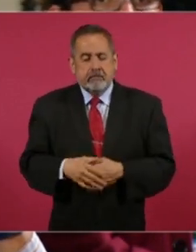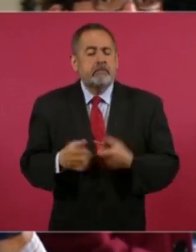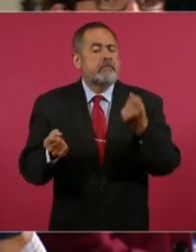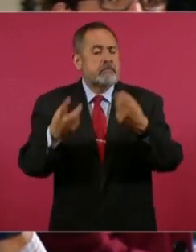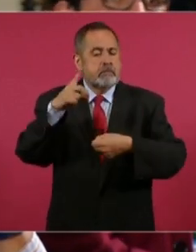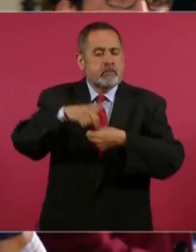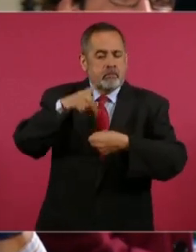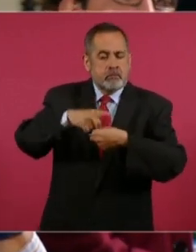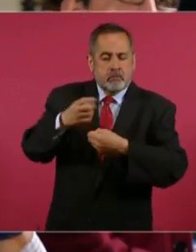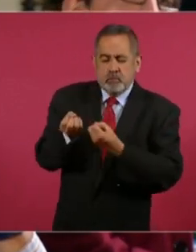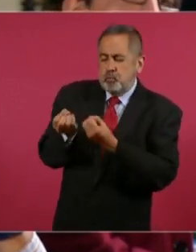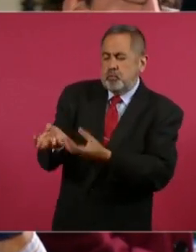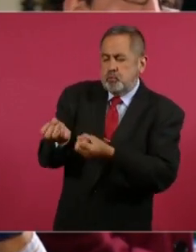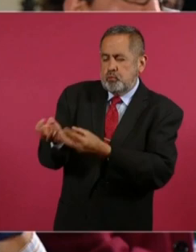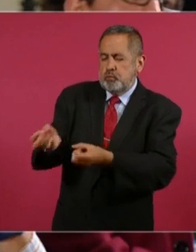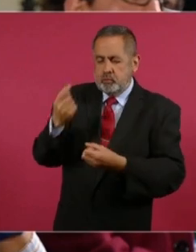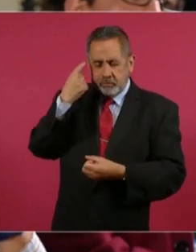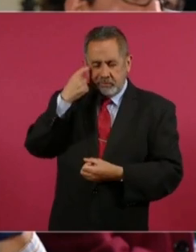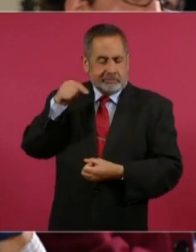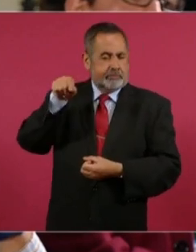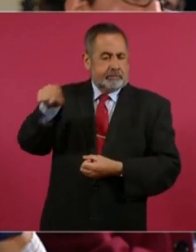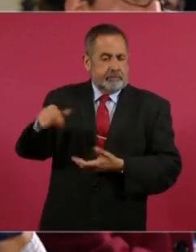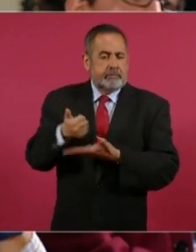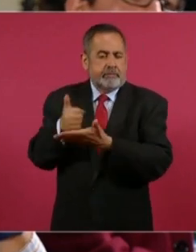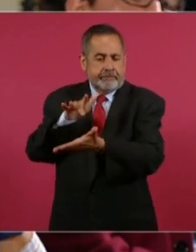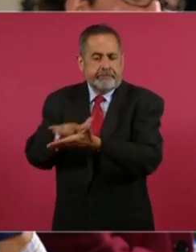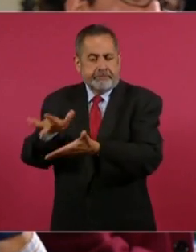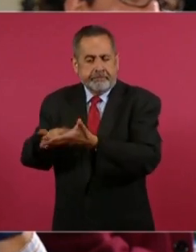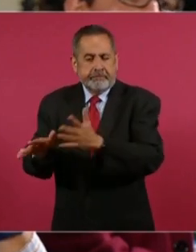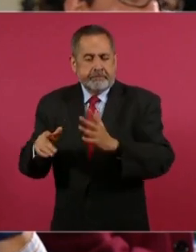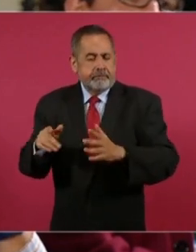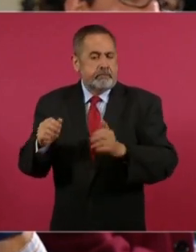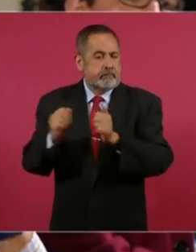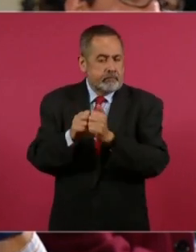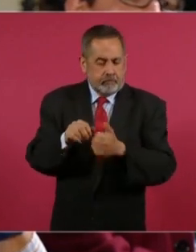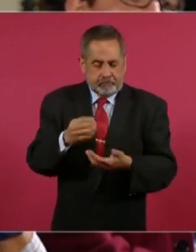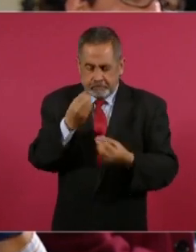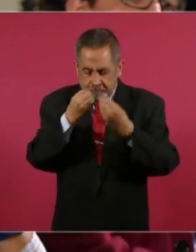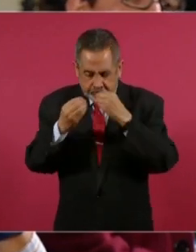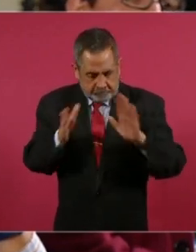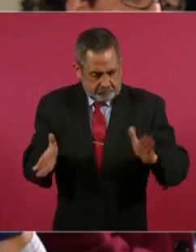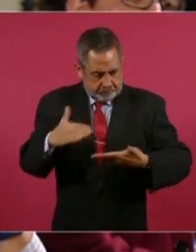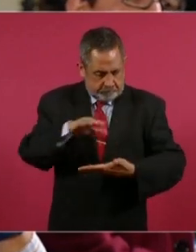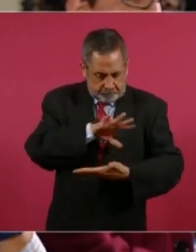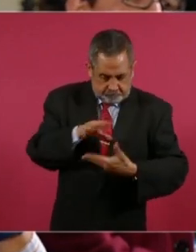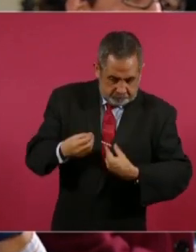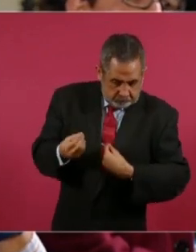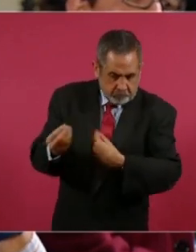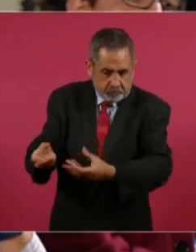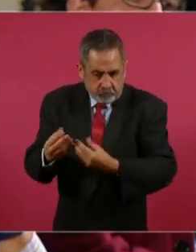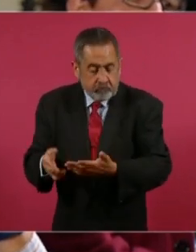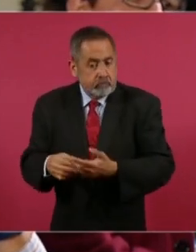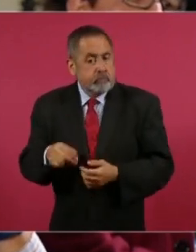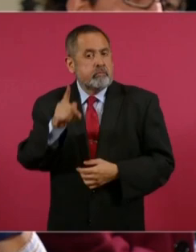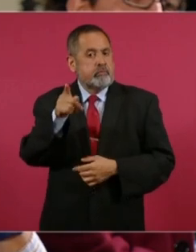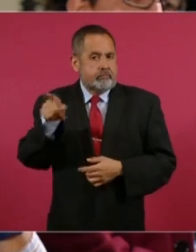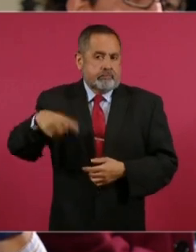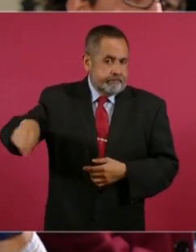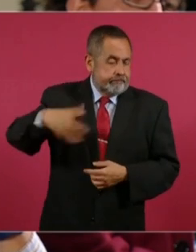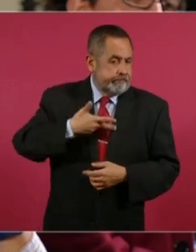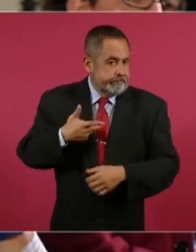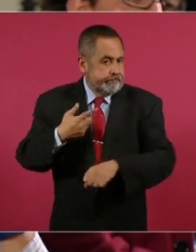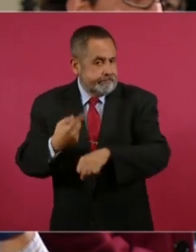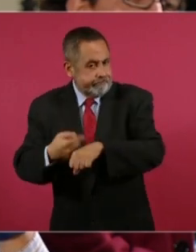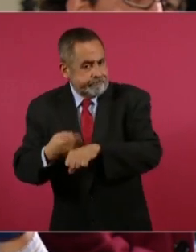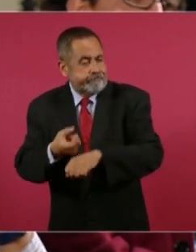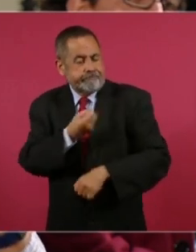donaciones de gente que, bueno, pues quiere apoyarlos con despensas. Han tenido problemas con el tema de la salud, con el